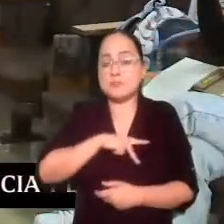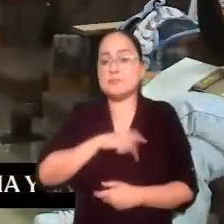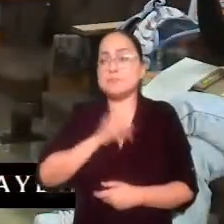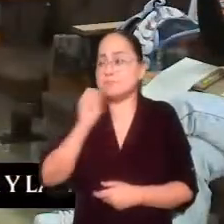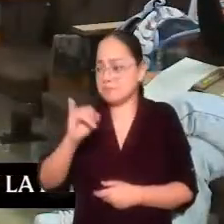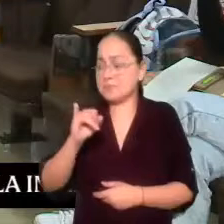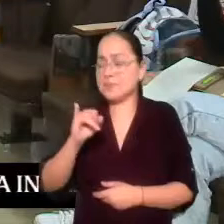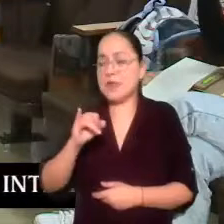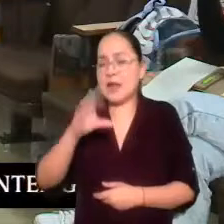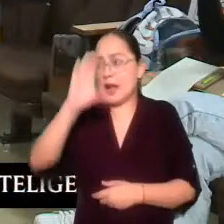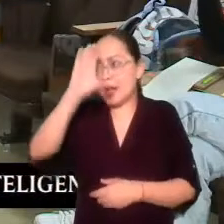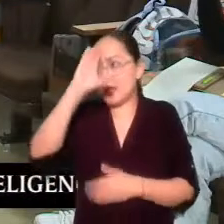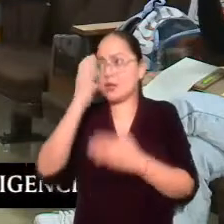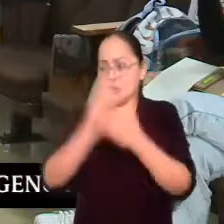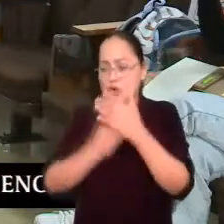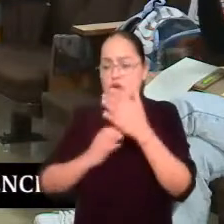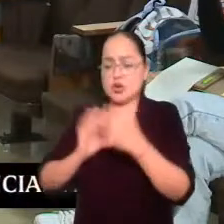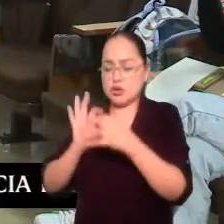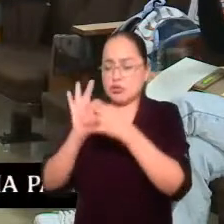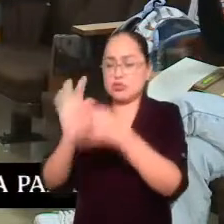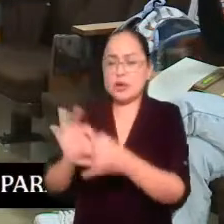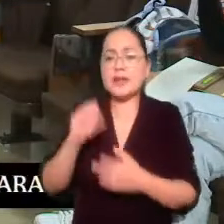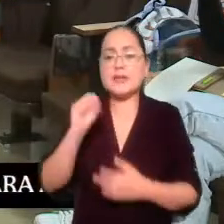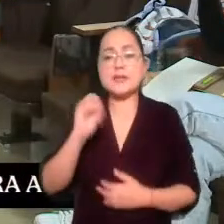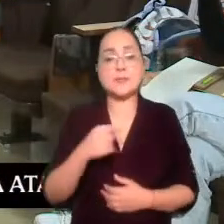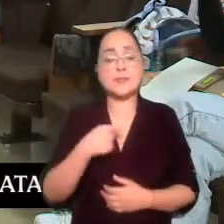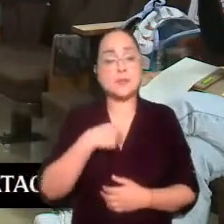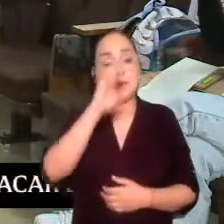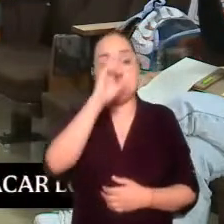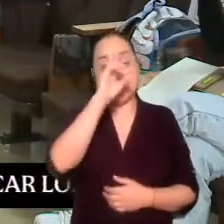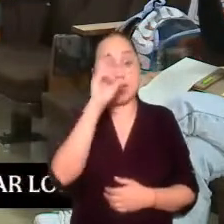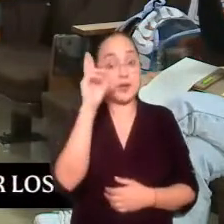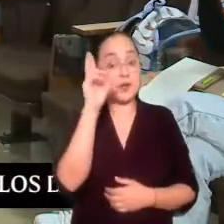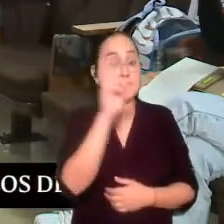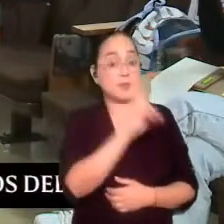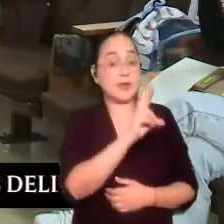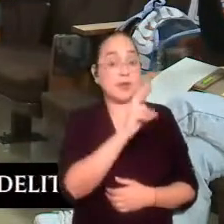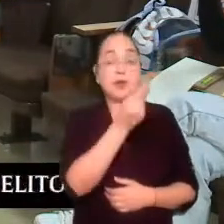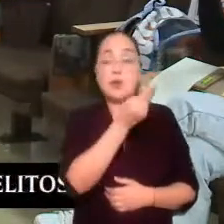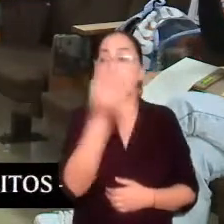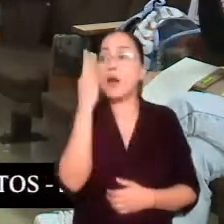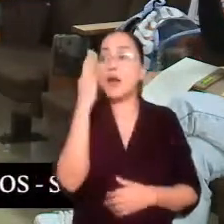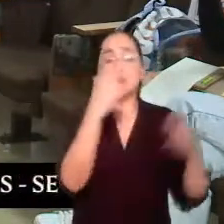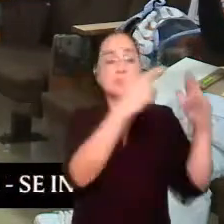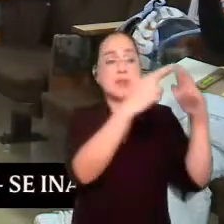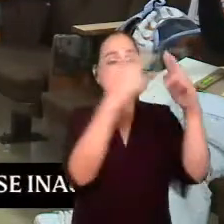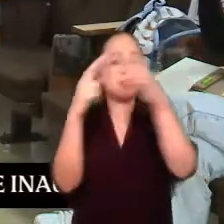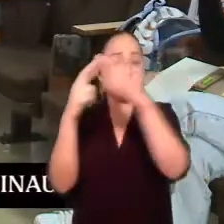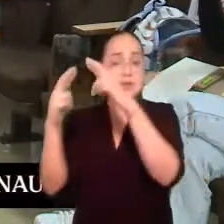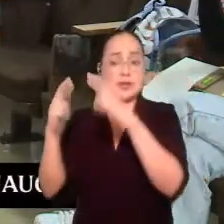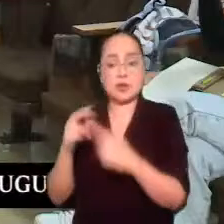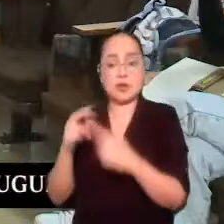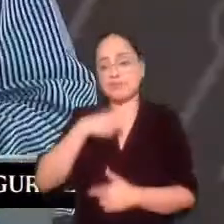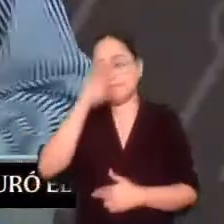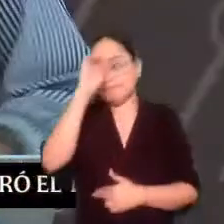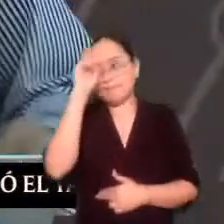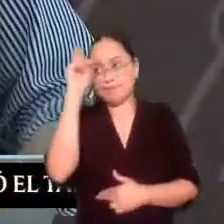Católica y mis respetos al resto de iglesias, al resto de